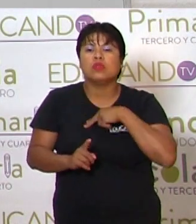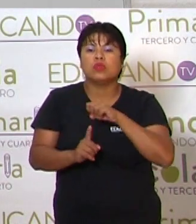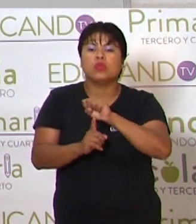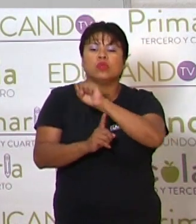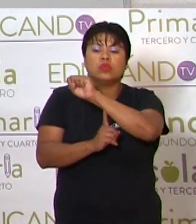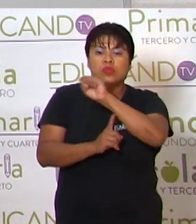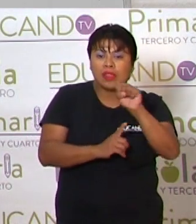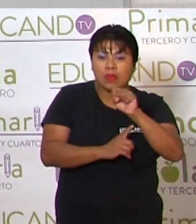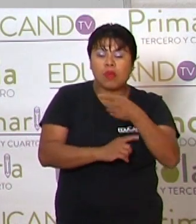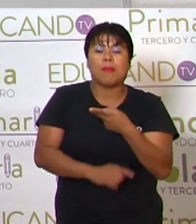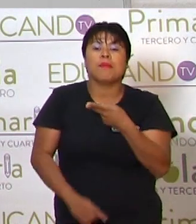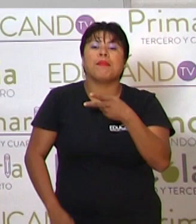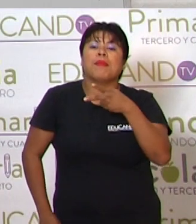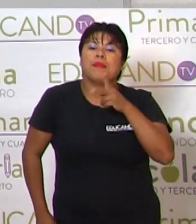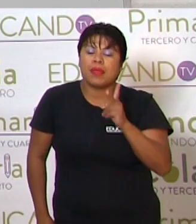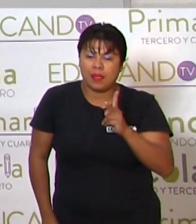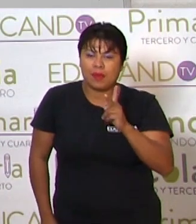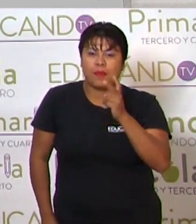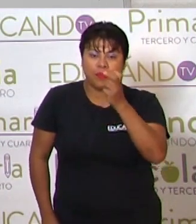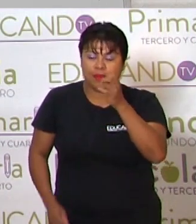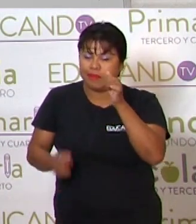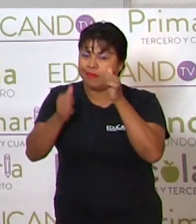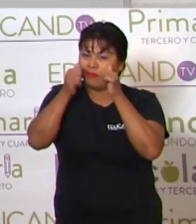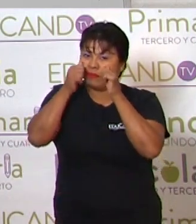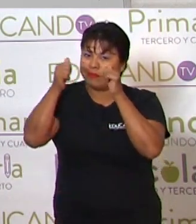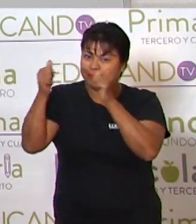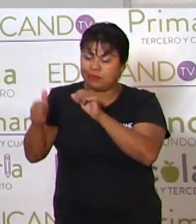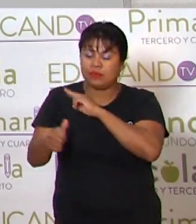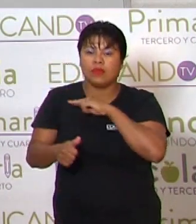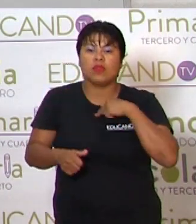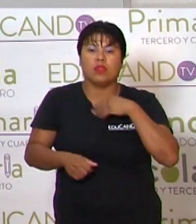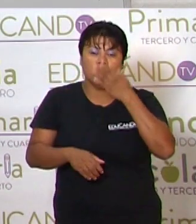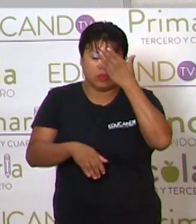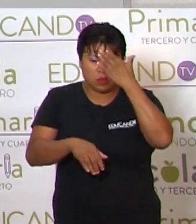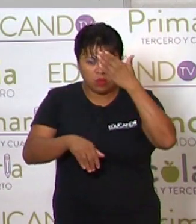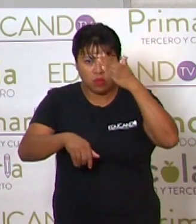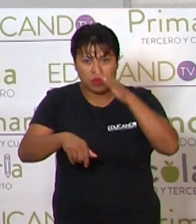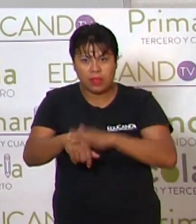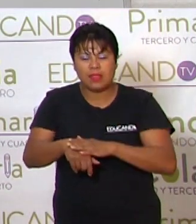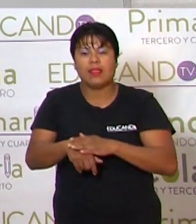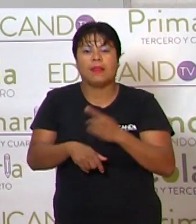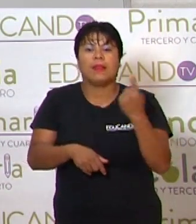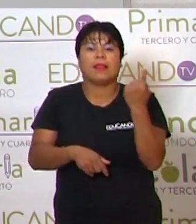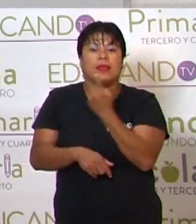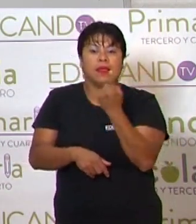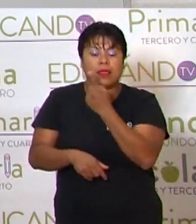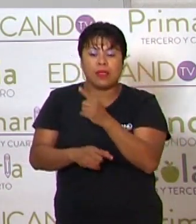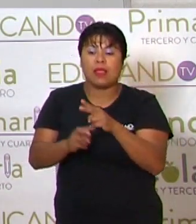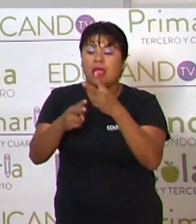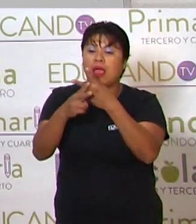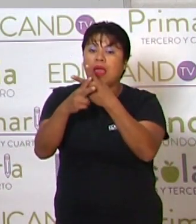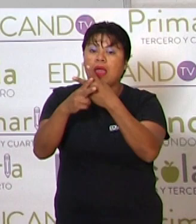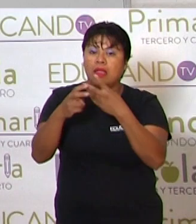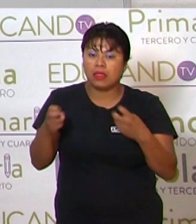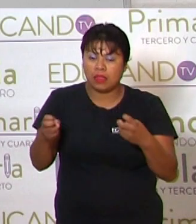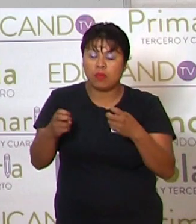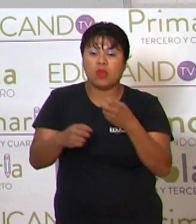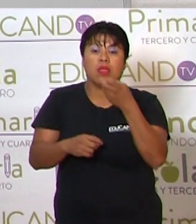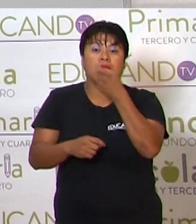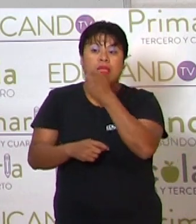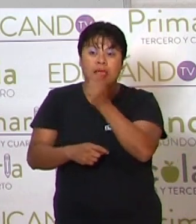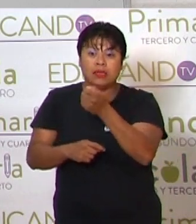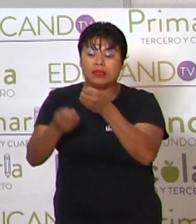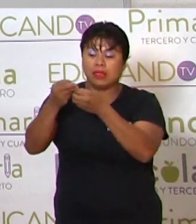sustantivo, pero mucha atención con esto. Tener en cuenta de que el adjetivo que